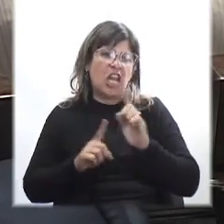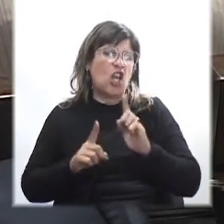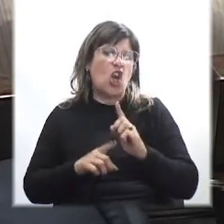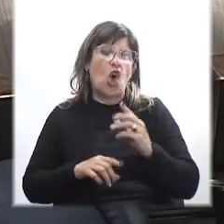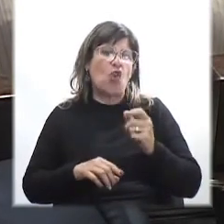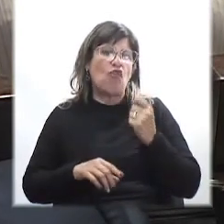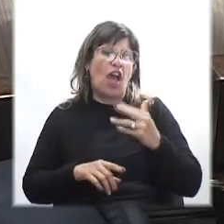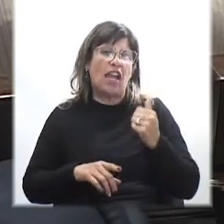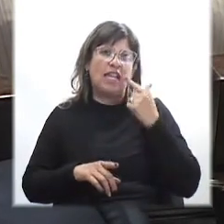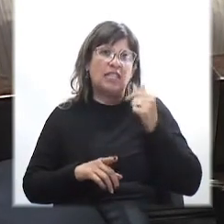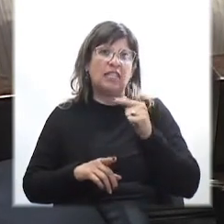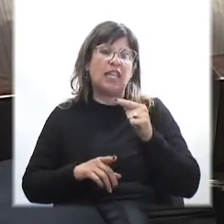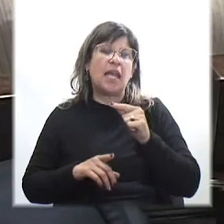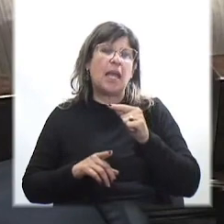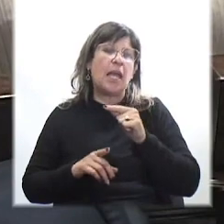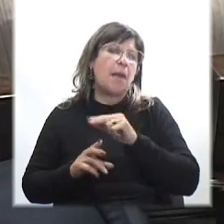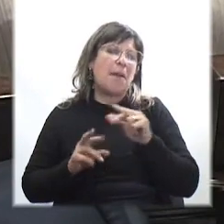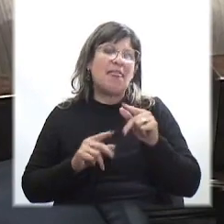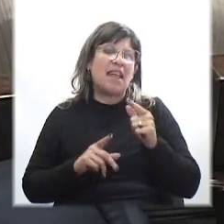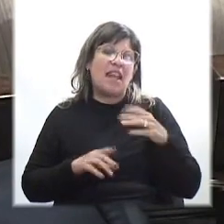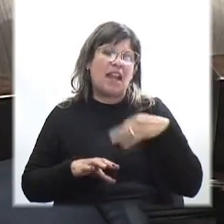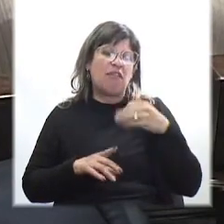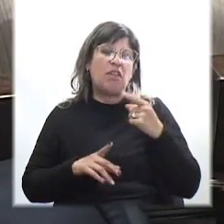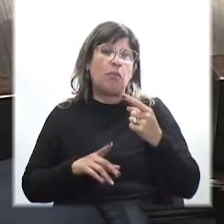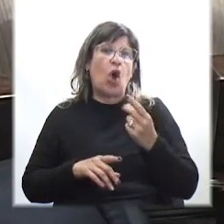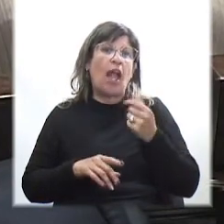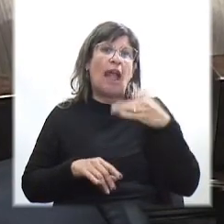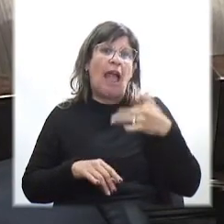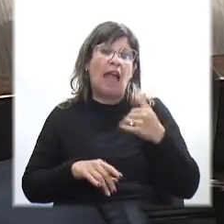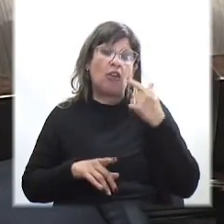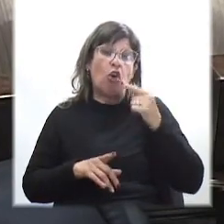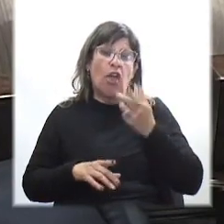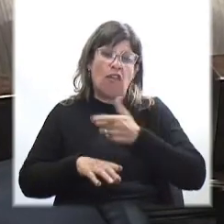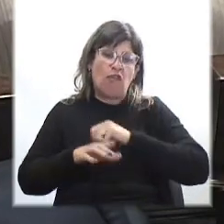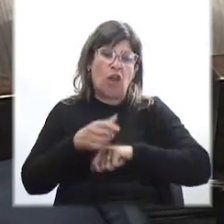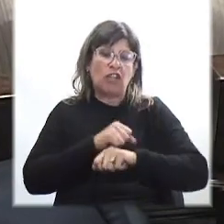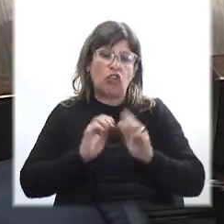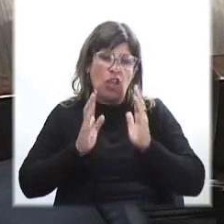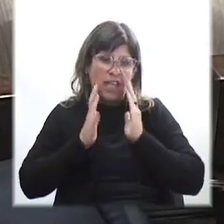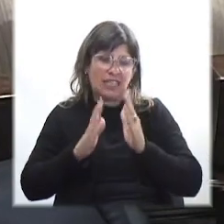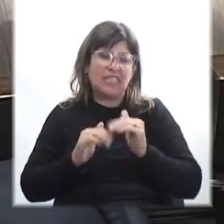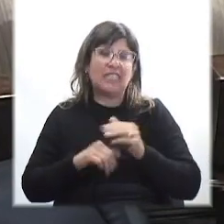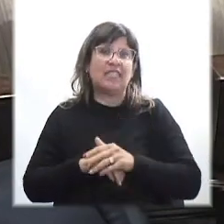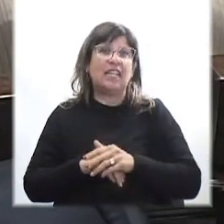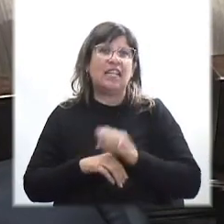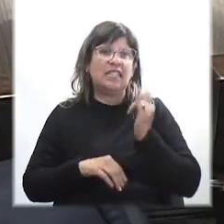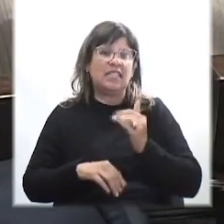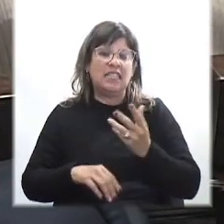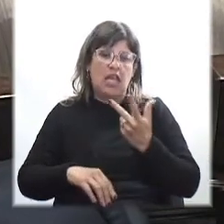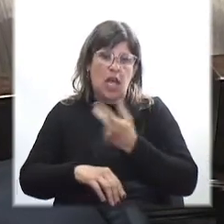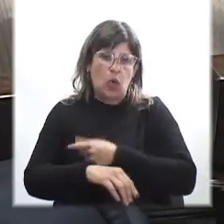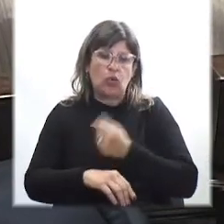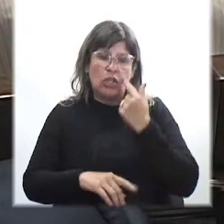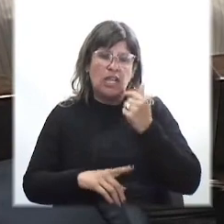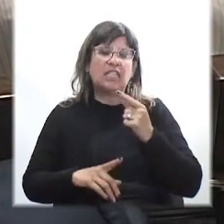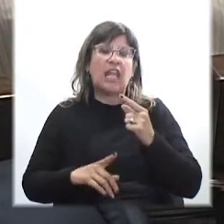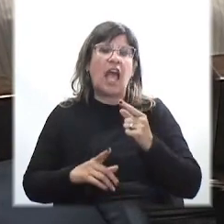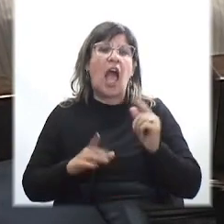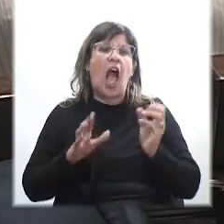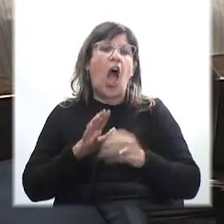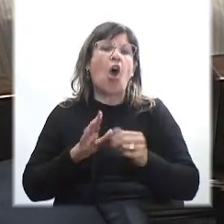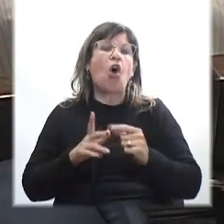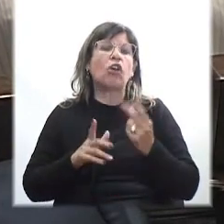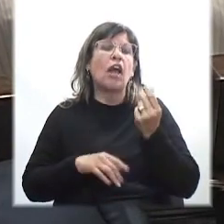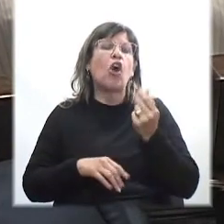aún, mantenerlos vivos cuesta dinero, esfuerzo y atención. Si se eutanasian, ahorran costos al Estado y a